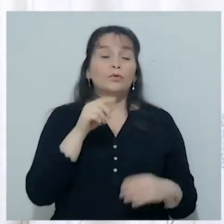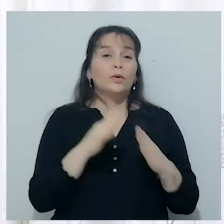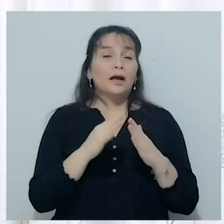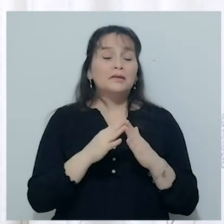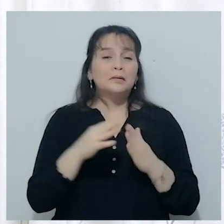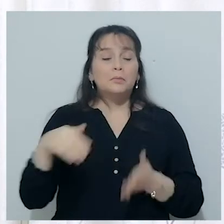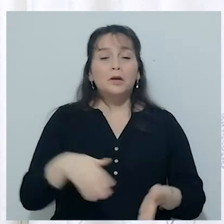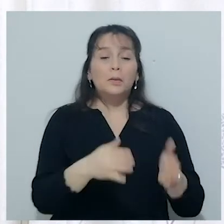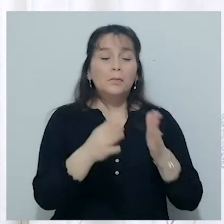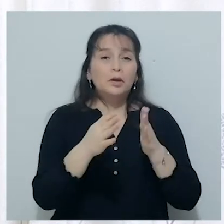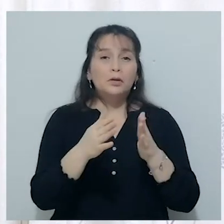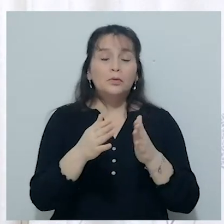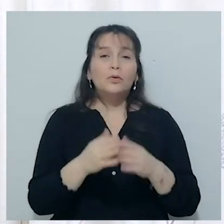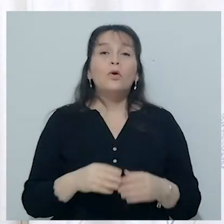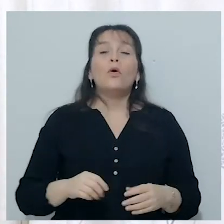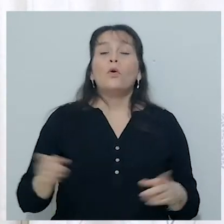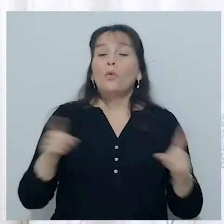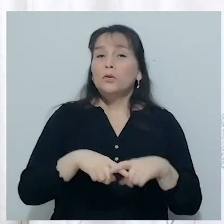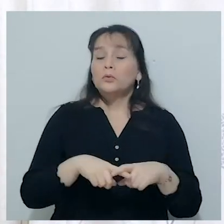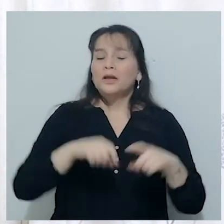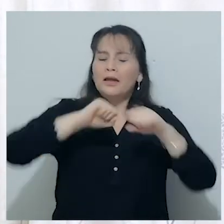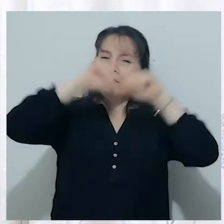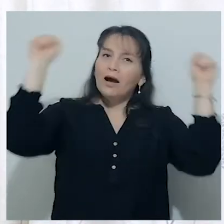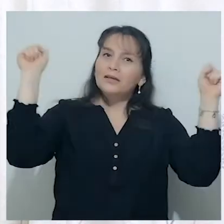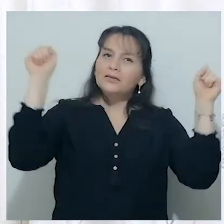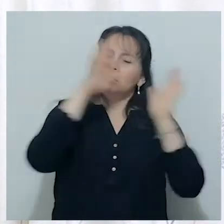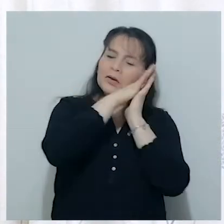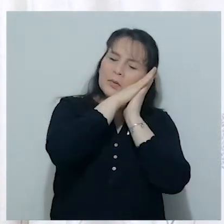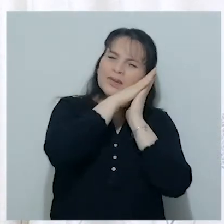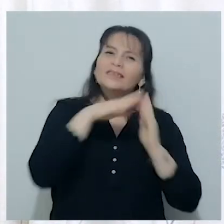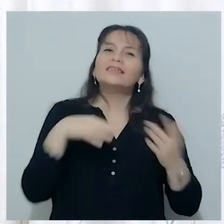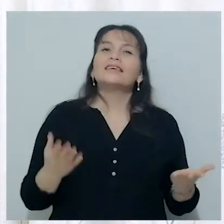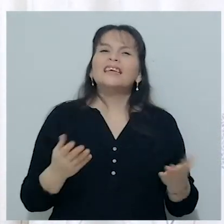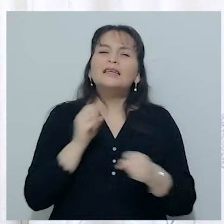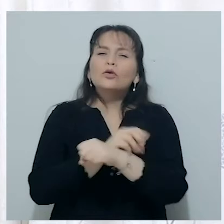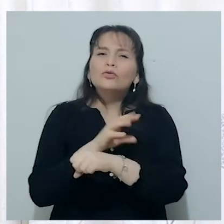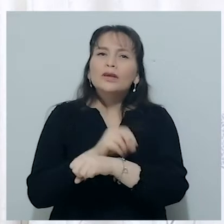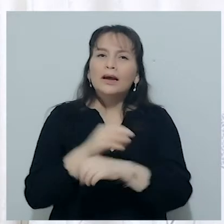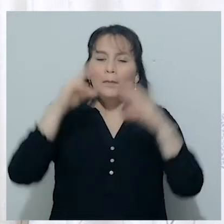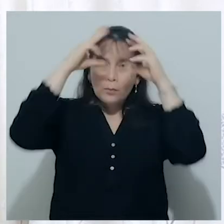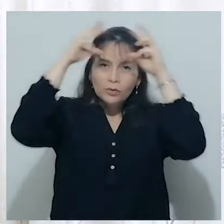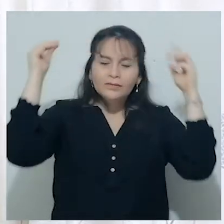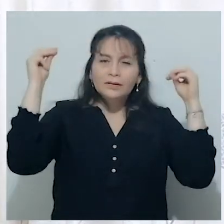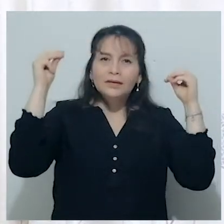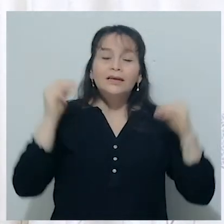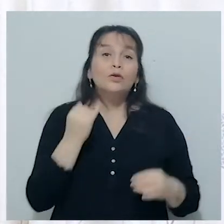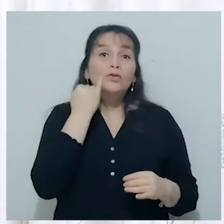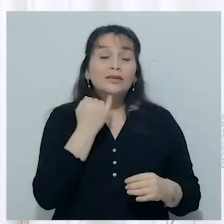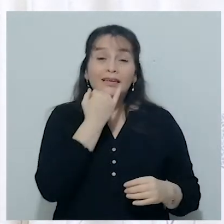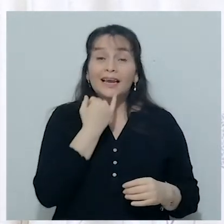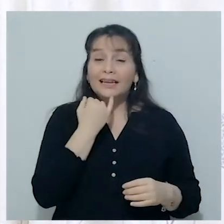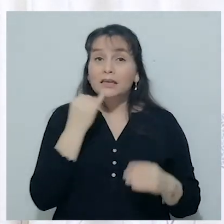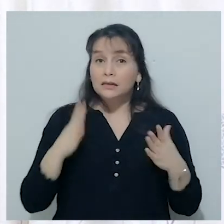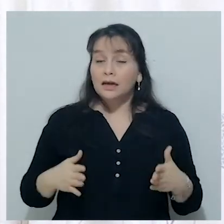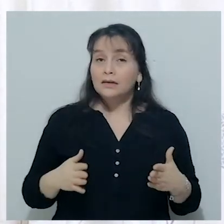en tu casa, andando por el camino y al acostarte y cuando te levantes. Recuerda lo que está aconsejando